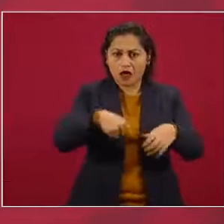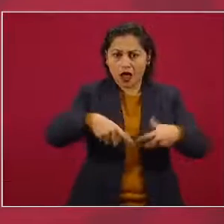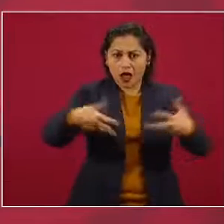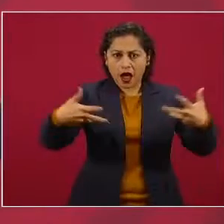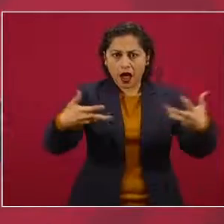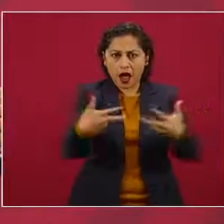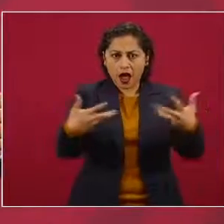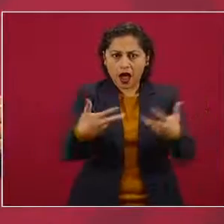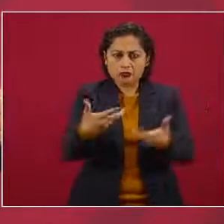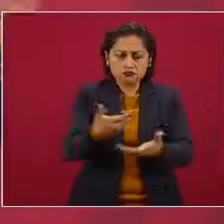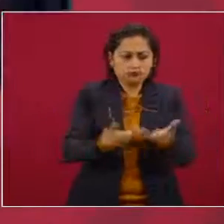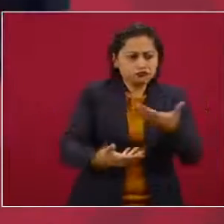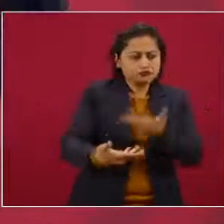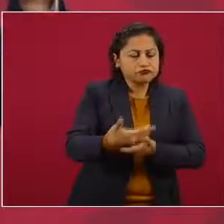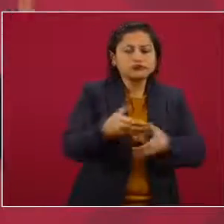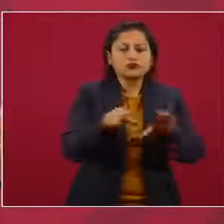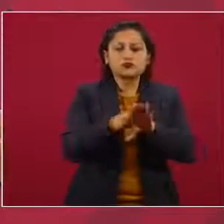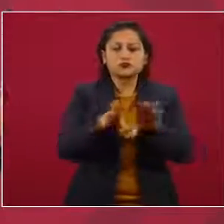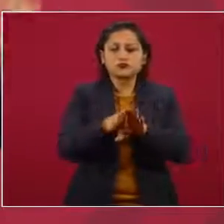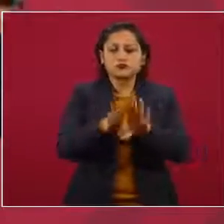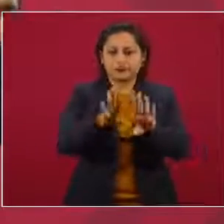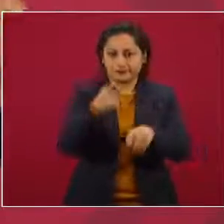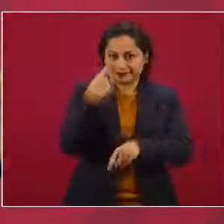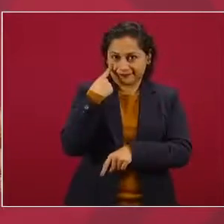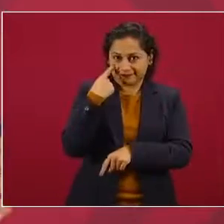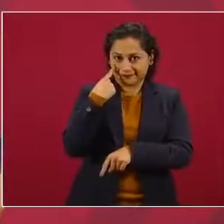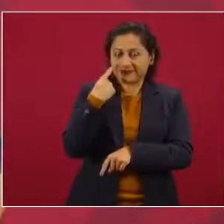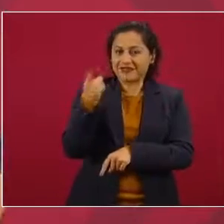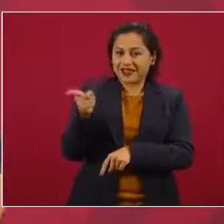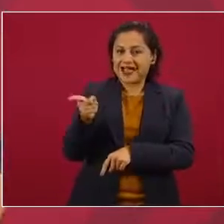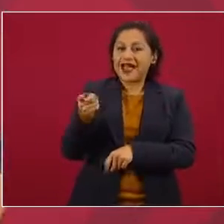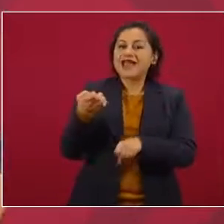hay lo que hacen en Oaxaca, Tequio.